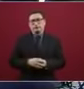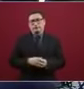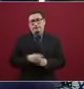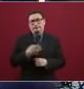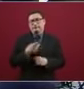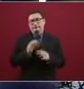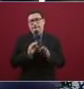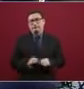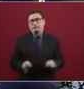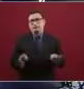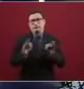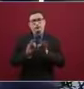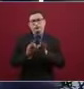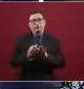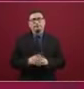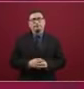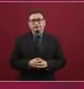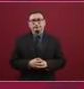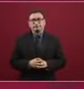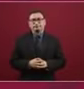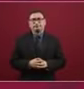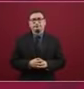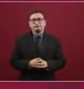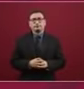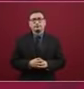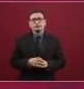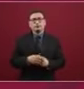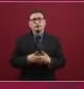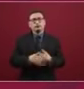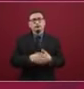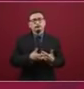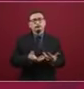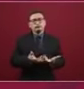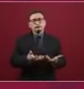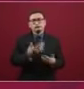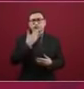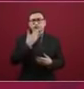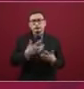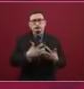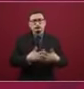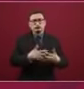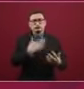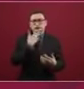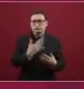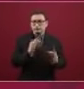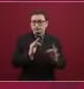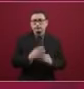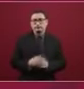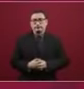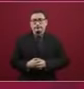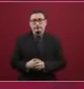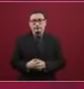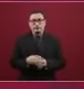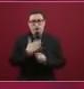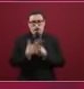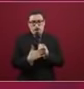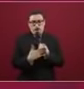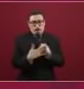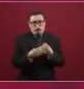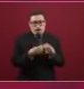parte muy importante para funcionar. En la actualidad se va a crear la estructura